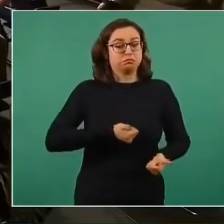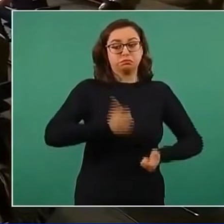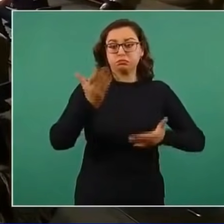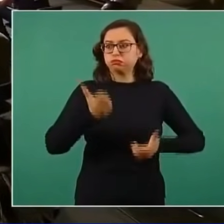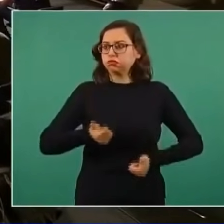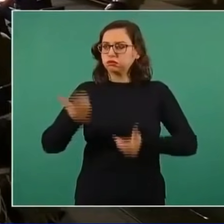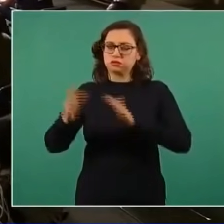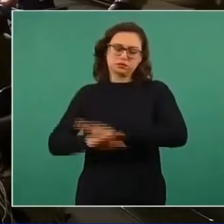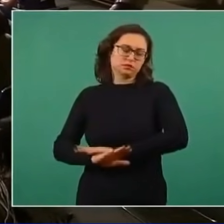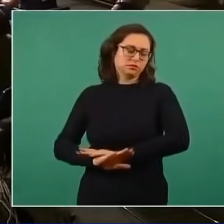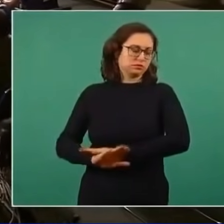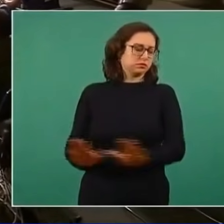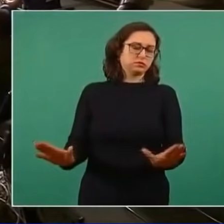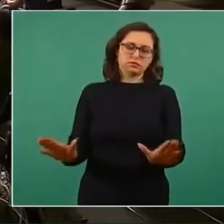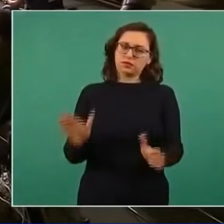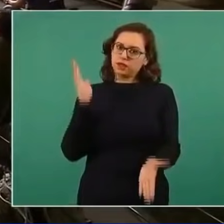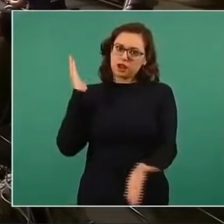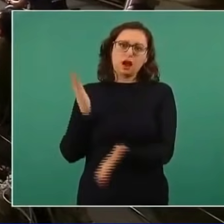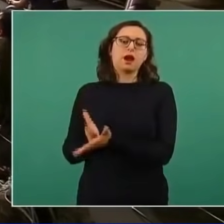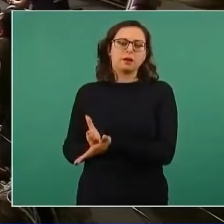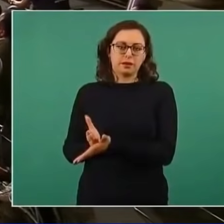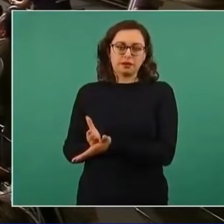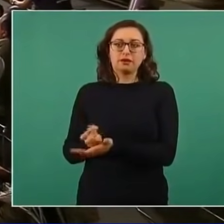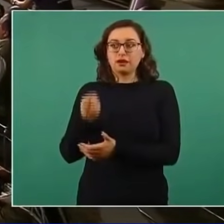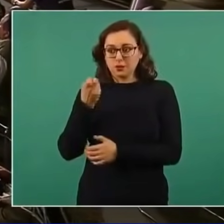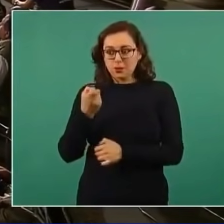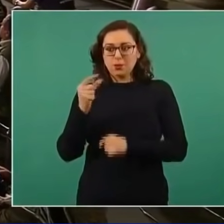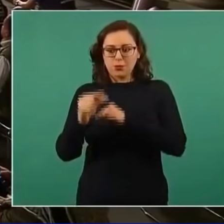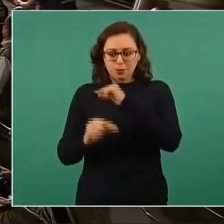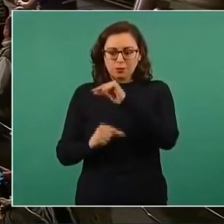Hubo un año, el